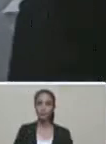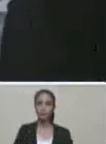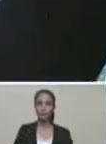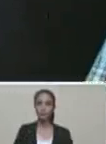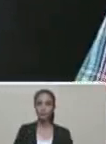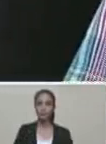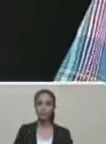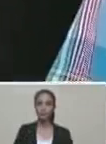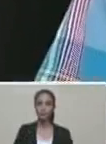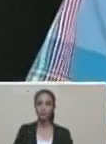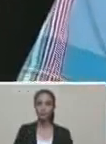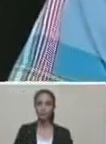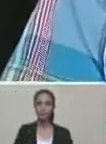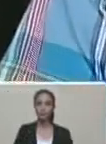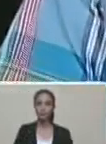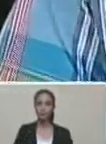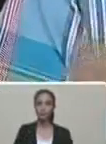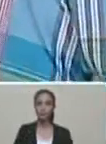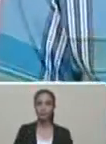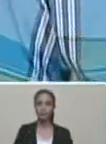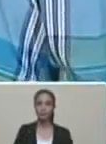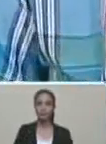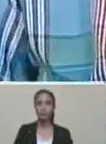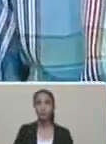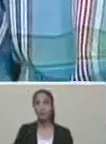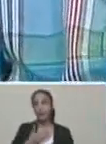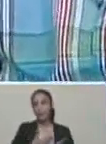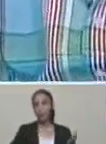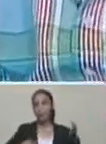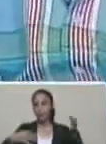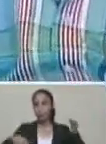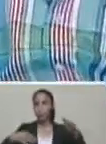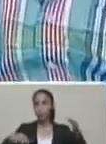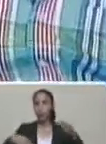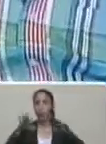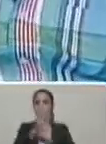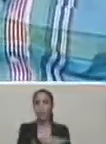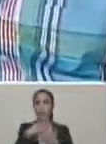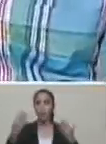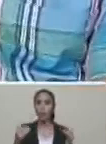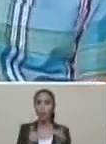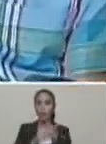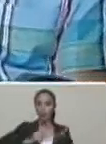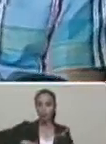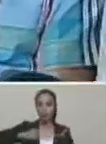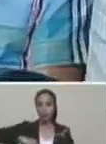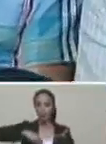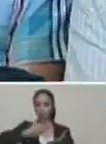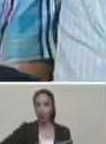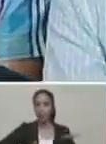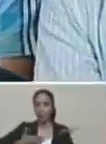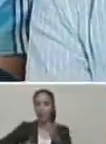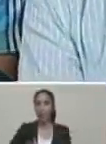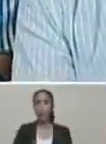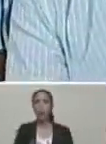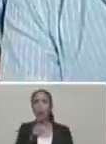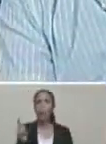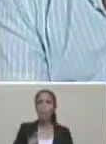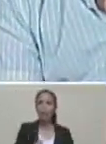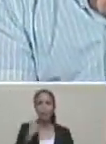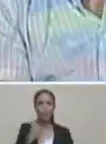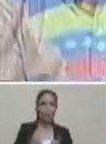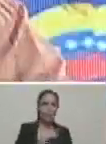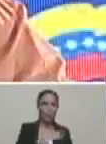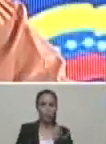Esto que está aquí, recoge 19 mil firmas que en un mes todos los compatriotas nuestros, colaboradores